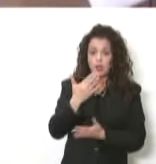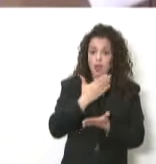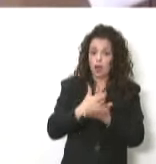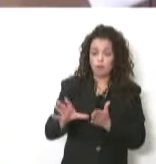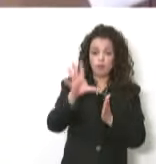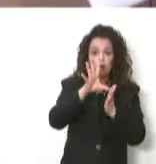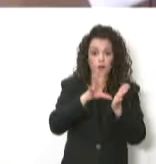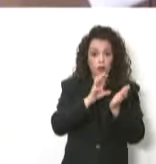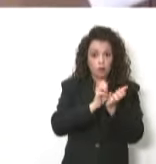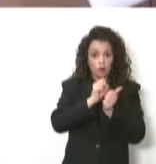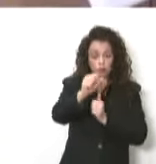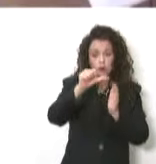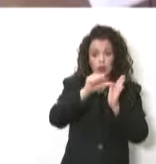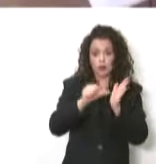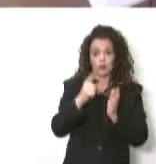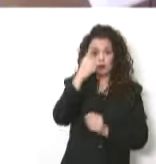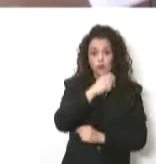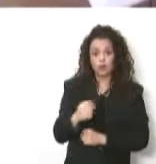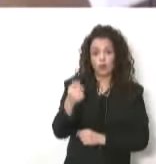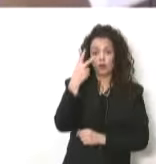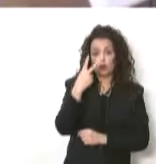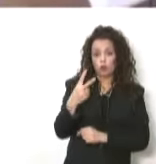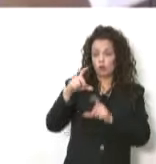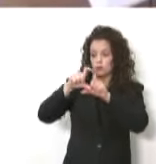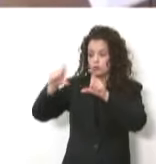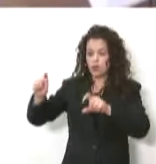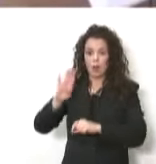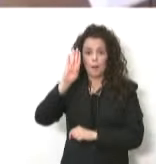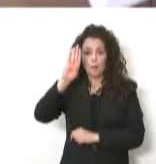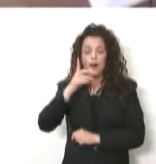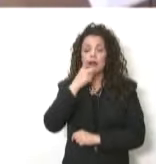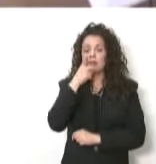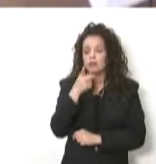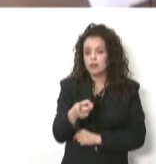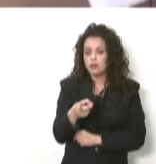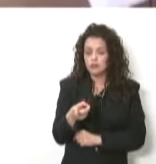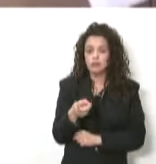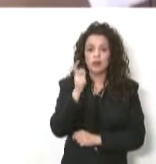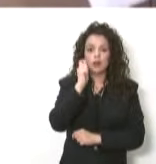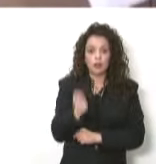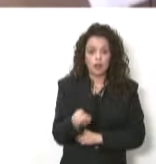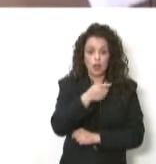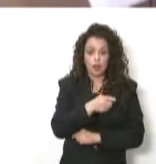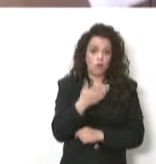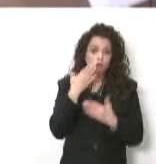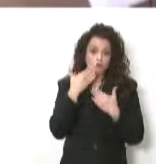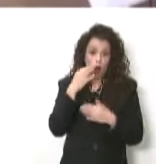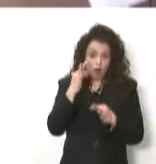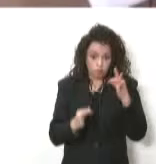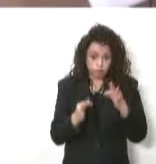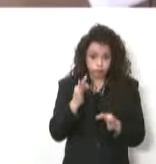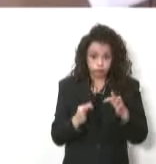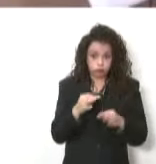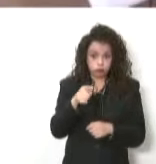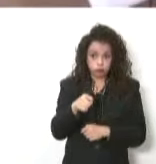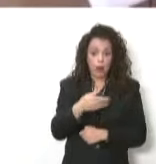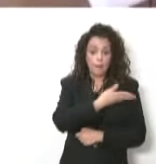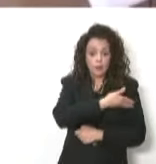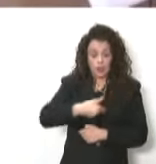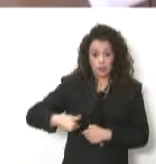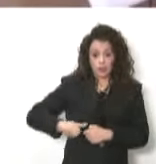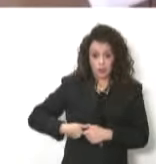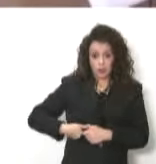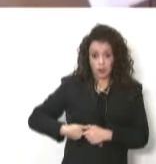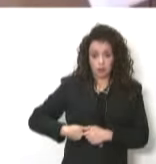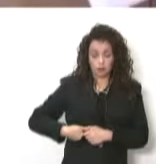artículo 102, apartado B, prevé una vía no jurisdiccional que ha sido estudiada por el comisionado presidente